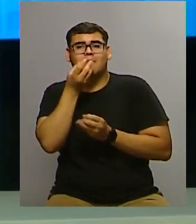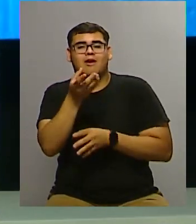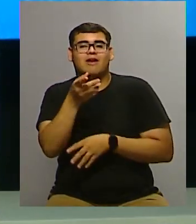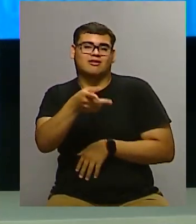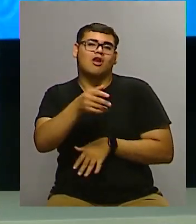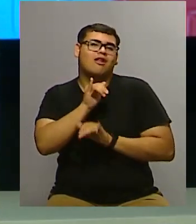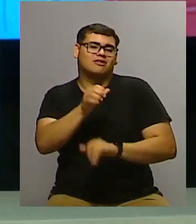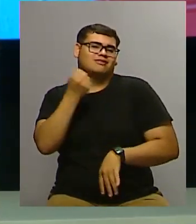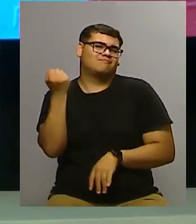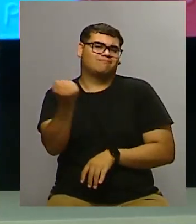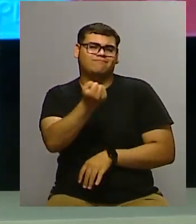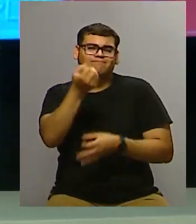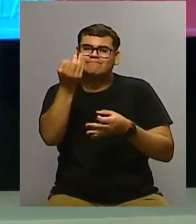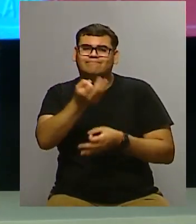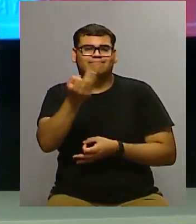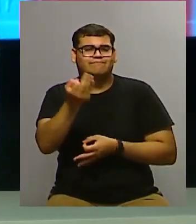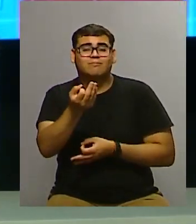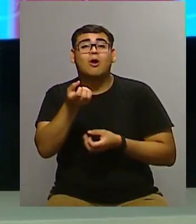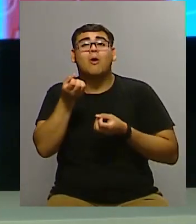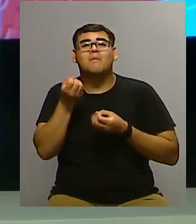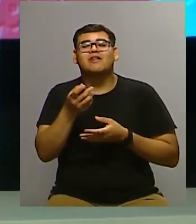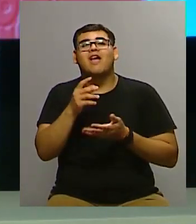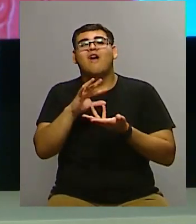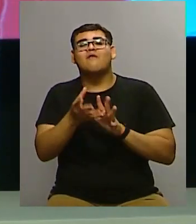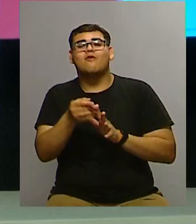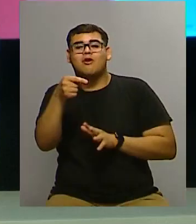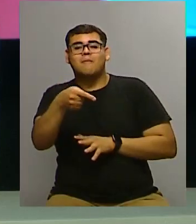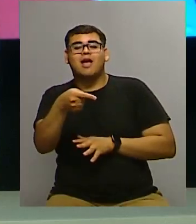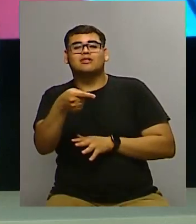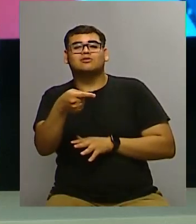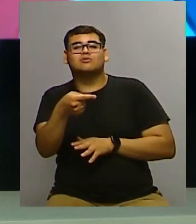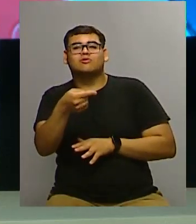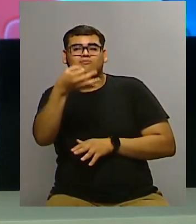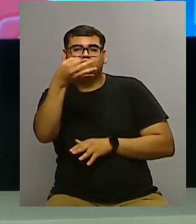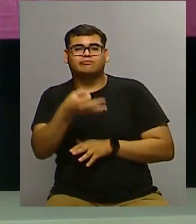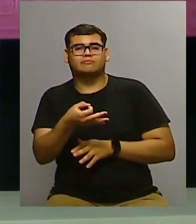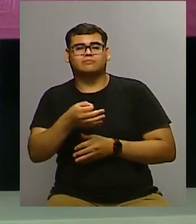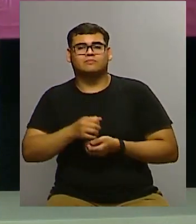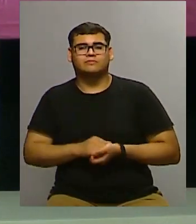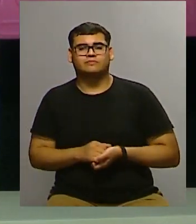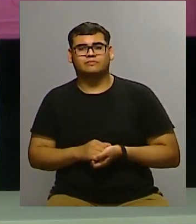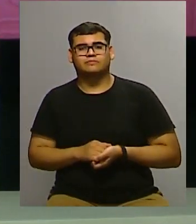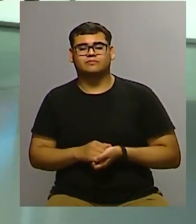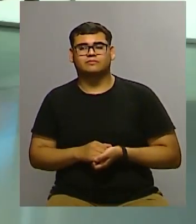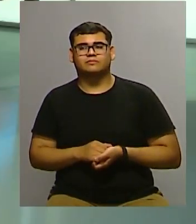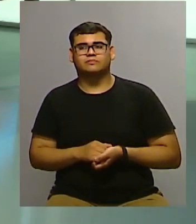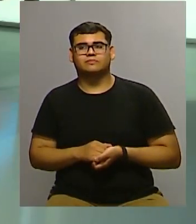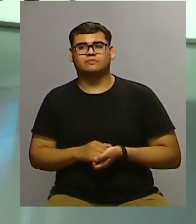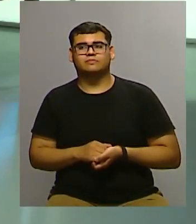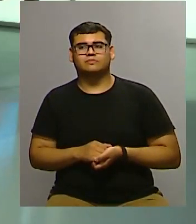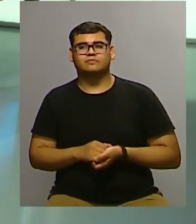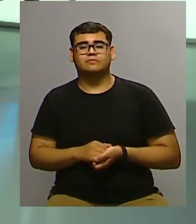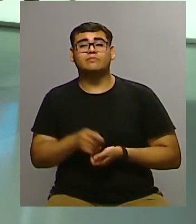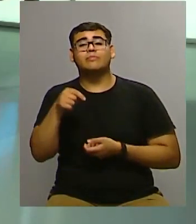bueno porque habla también de la calidad de lo que estamos haciendo. Sin duda. Veía en estos días que desde el